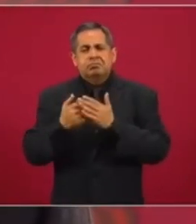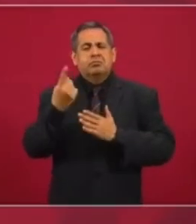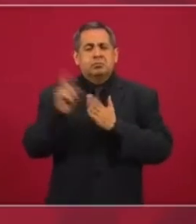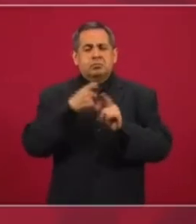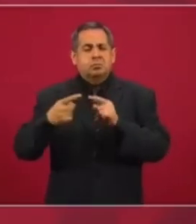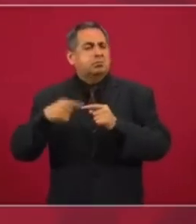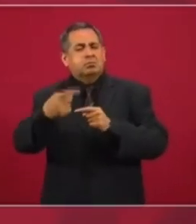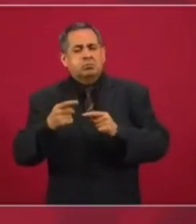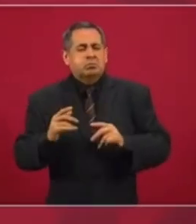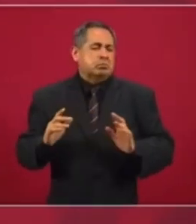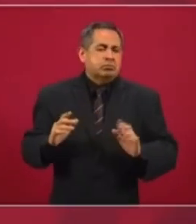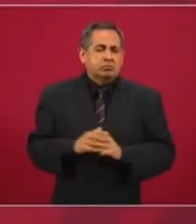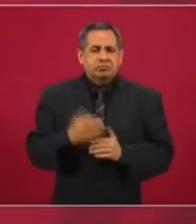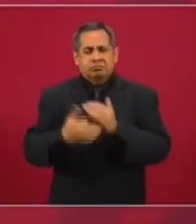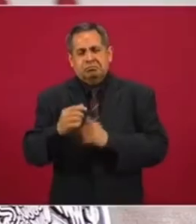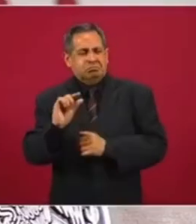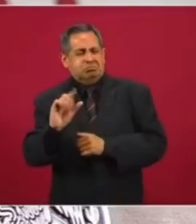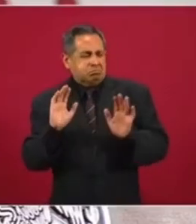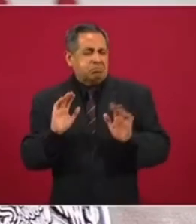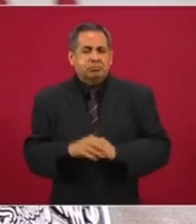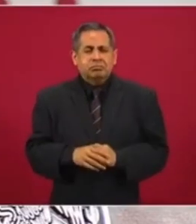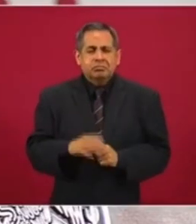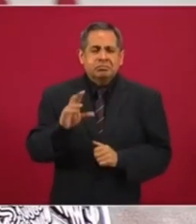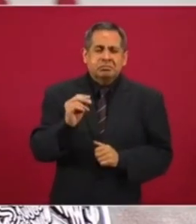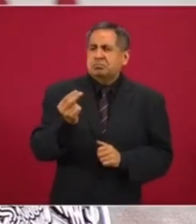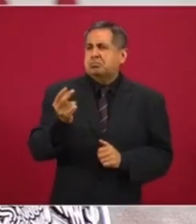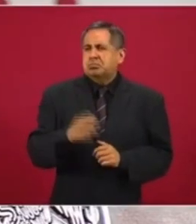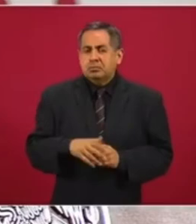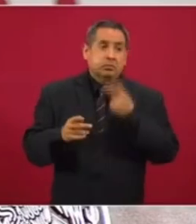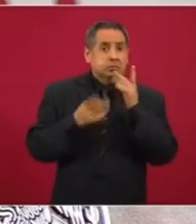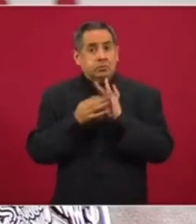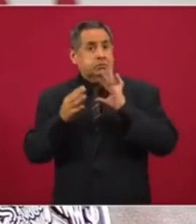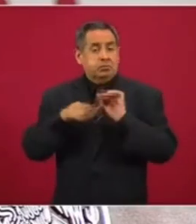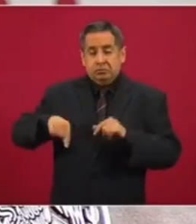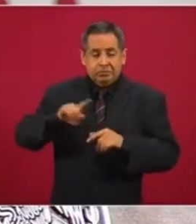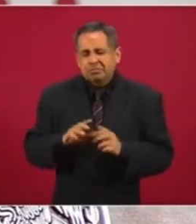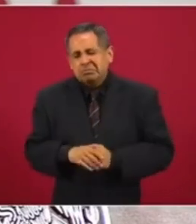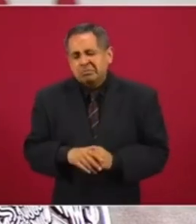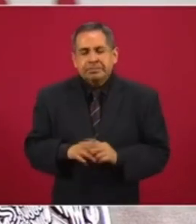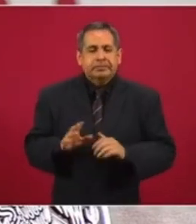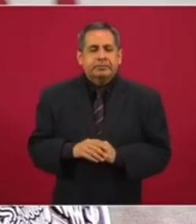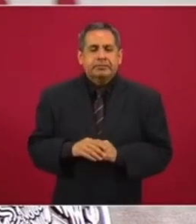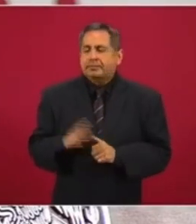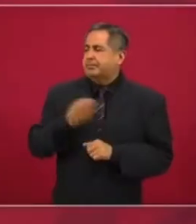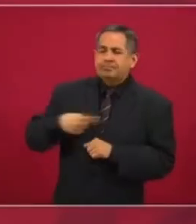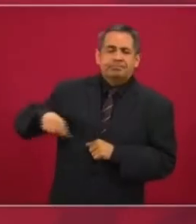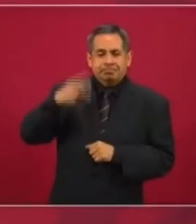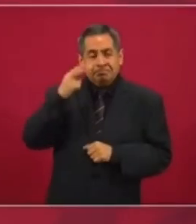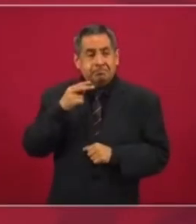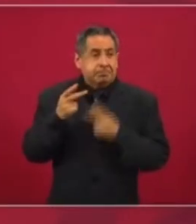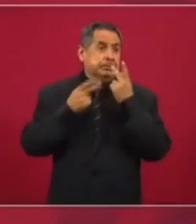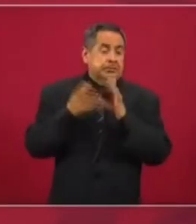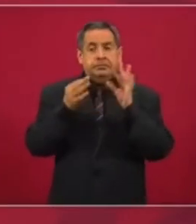medio. Falta poco tiempo. Y no amerita la declaración